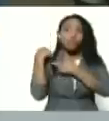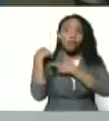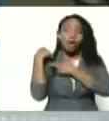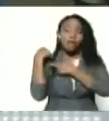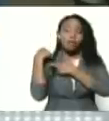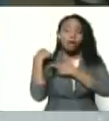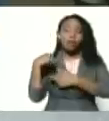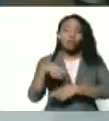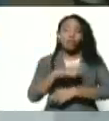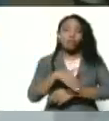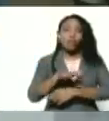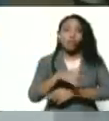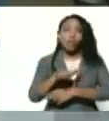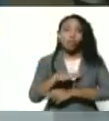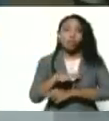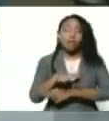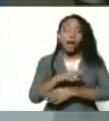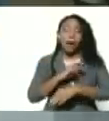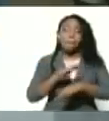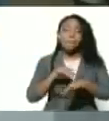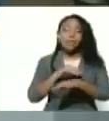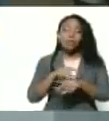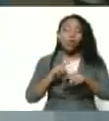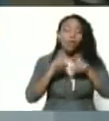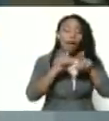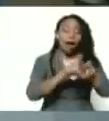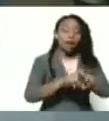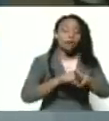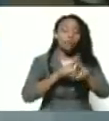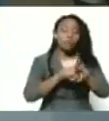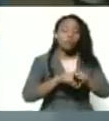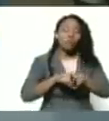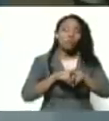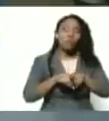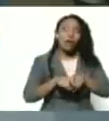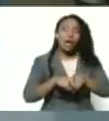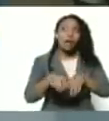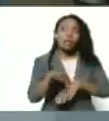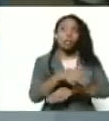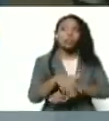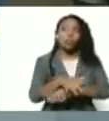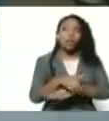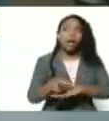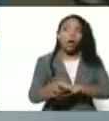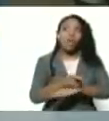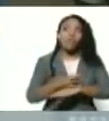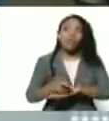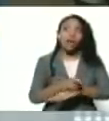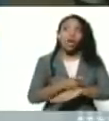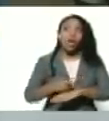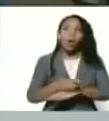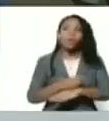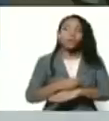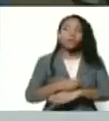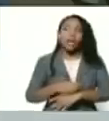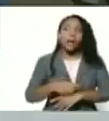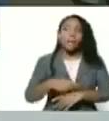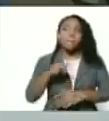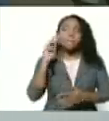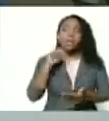donde esté el ministro de Agricultura y donde esté el gobernador de Miranda, Héctor